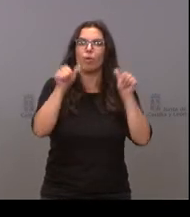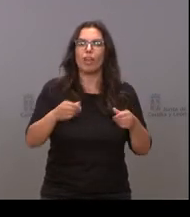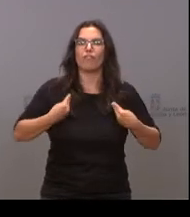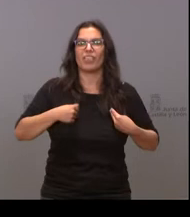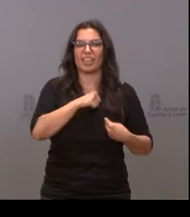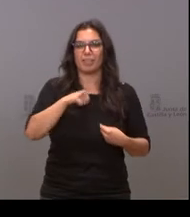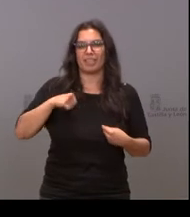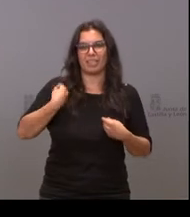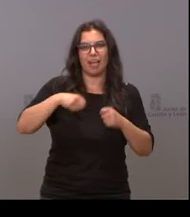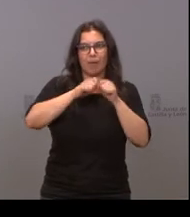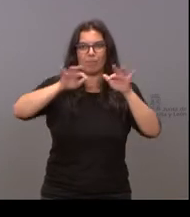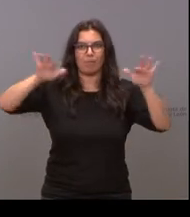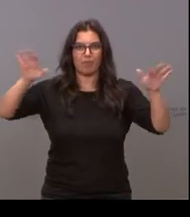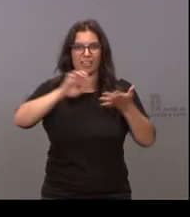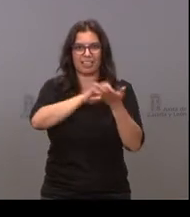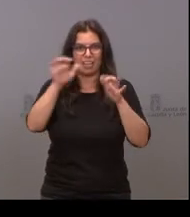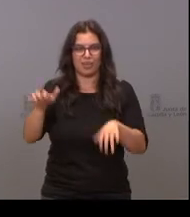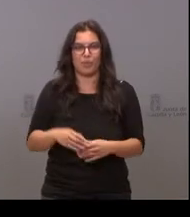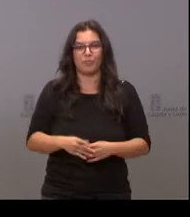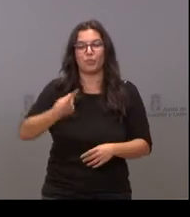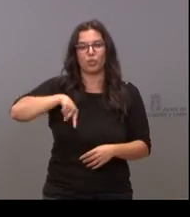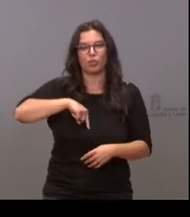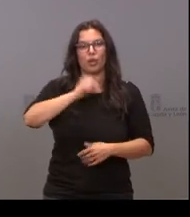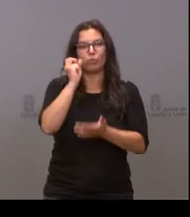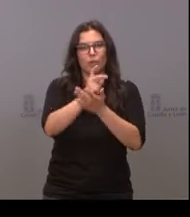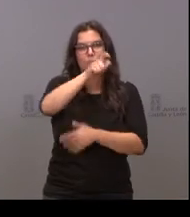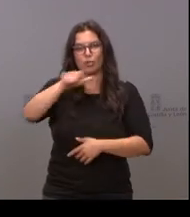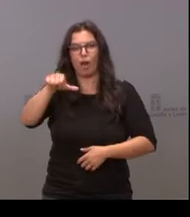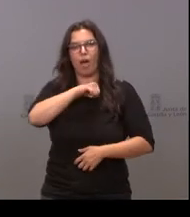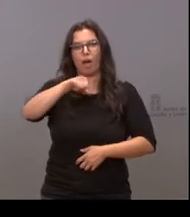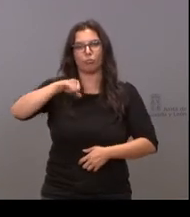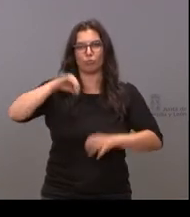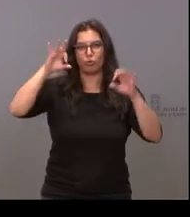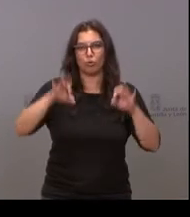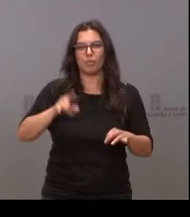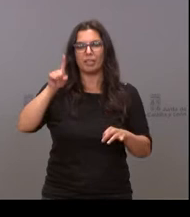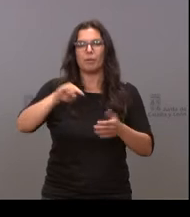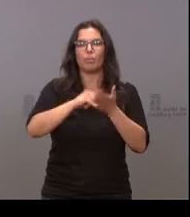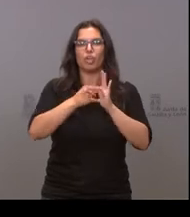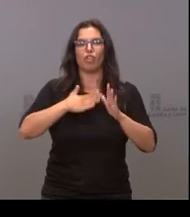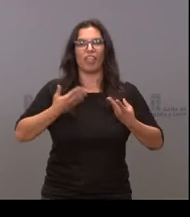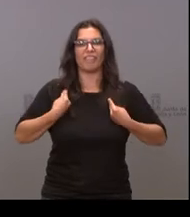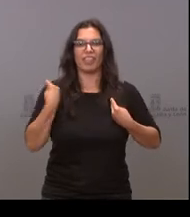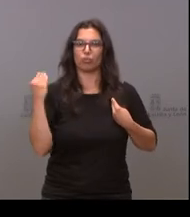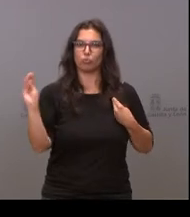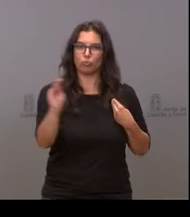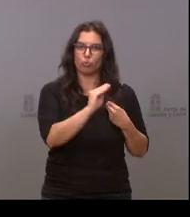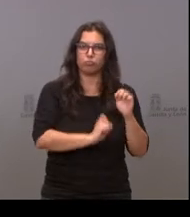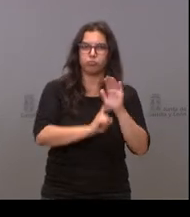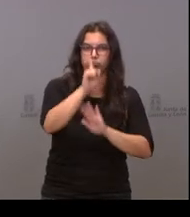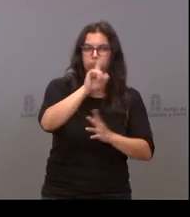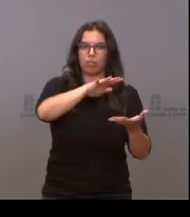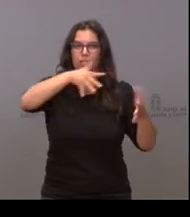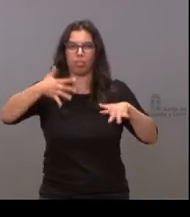castilla y león' apostamos por la autonomía de las personas en el desarrollo de sus proyectos de vida promoviendo el